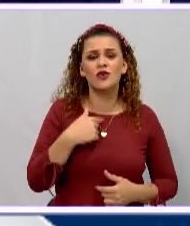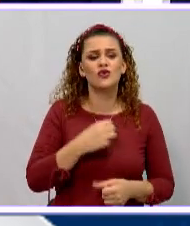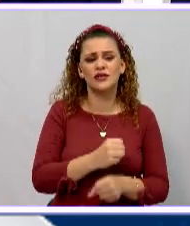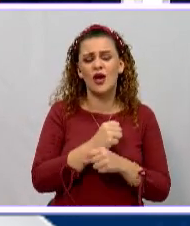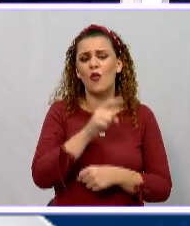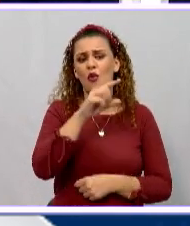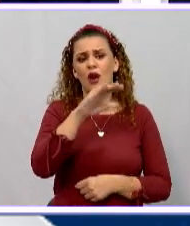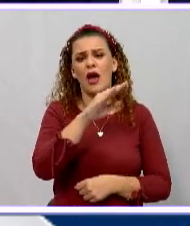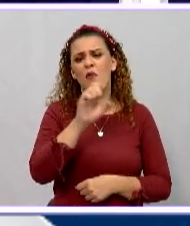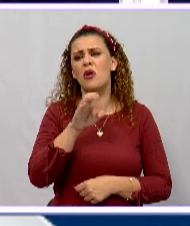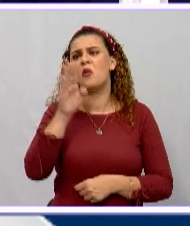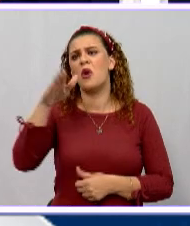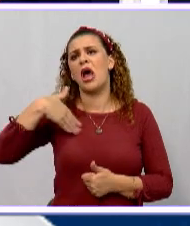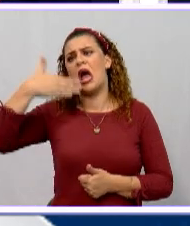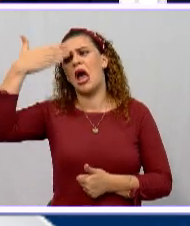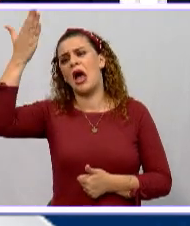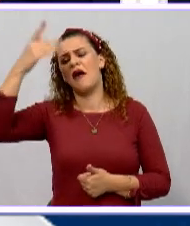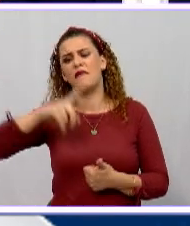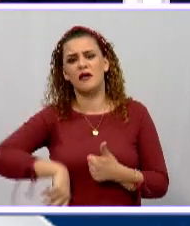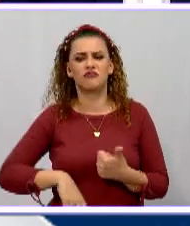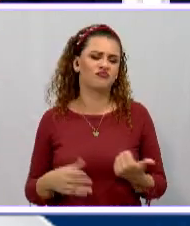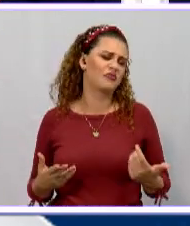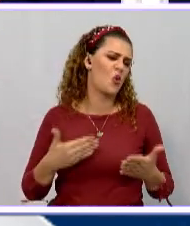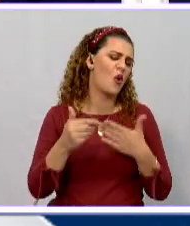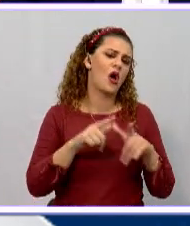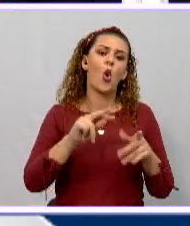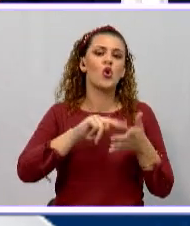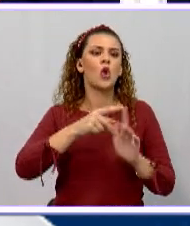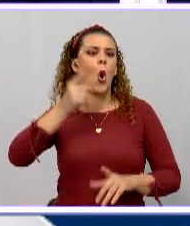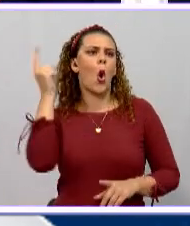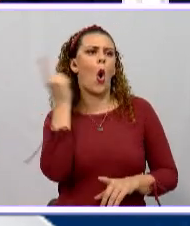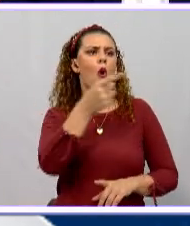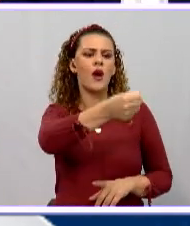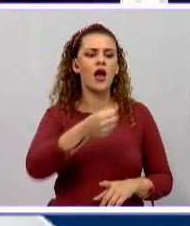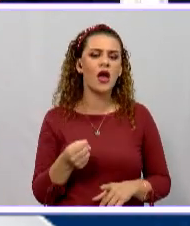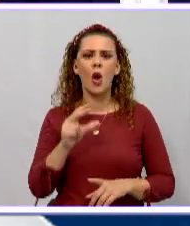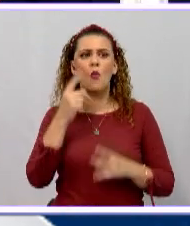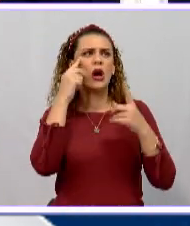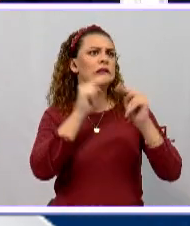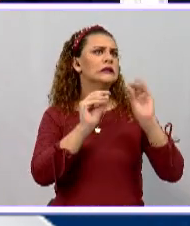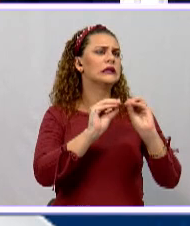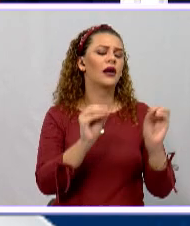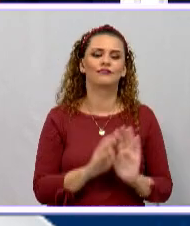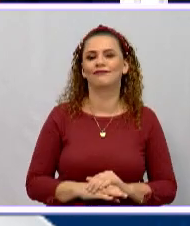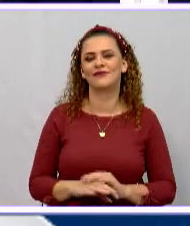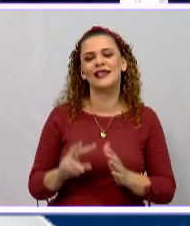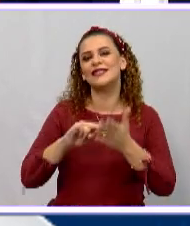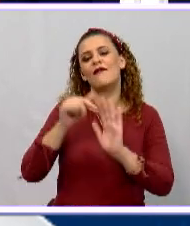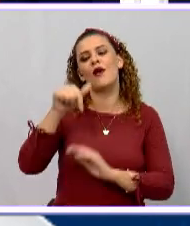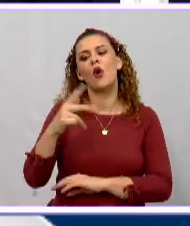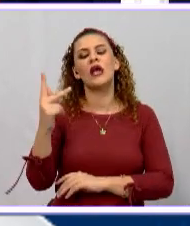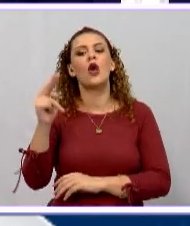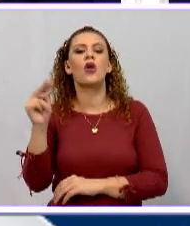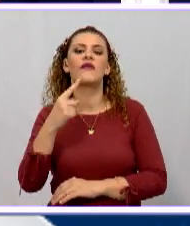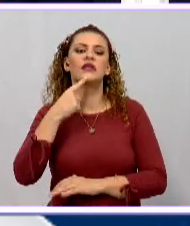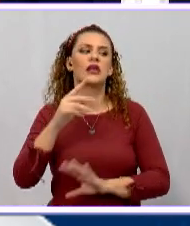Campbell podría jugar en el que llegó obligado porque no le sale ninguna opción como si hoy Keylor